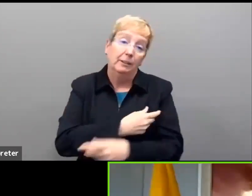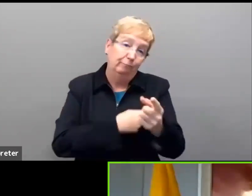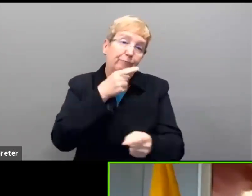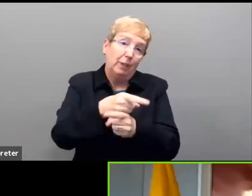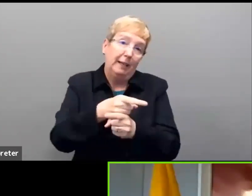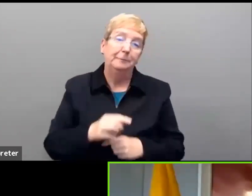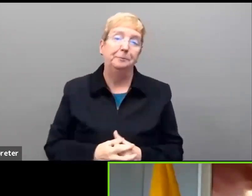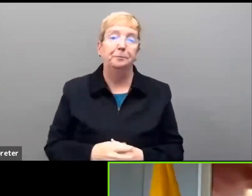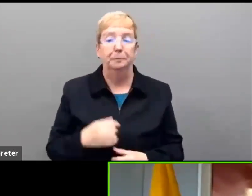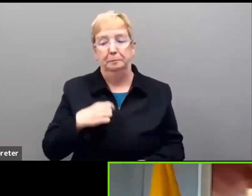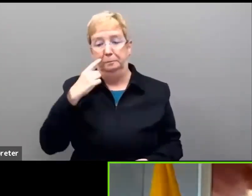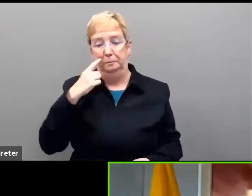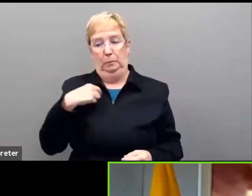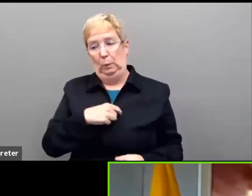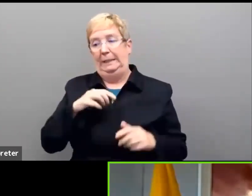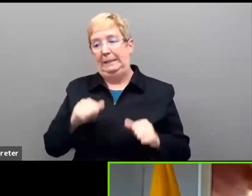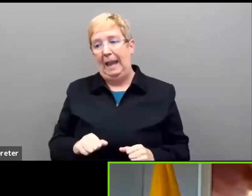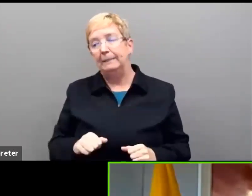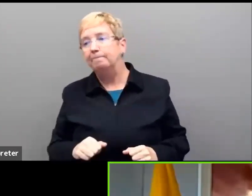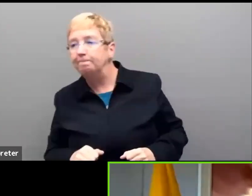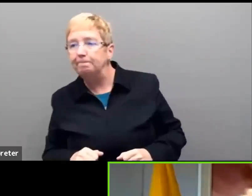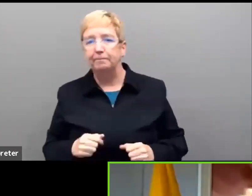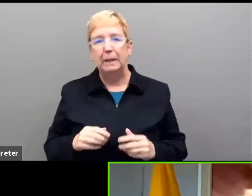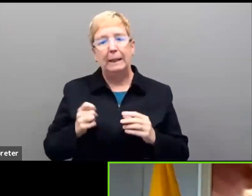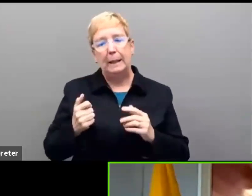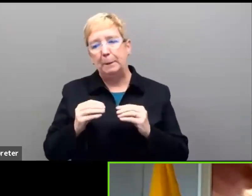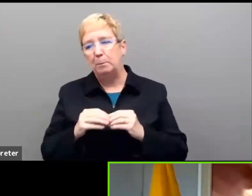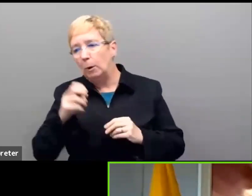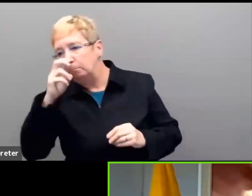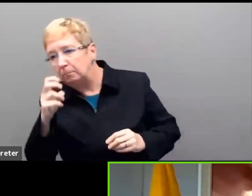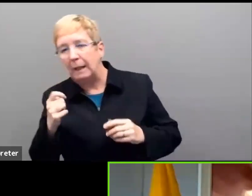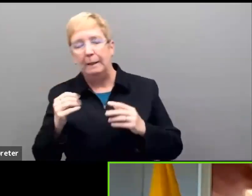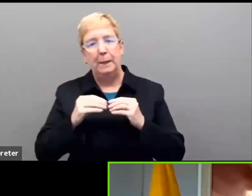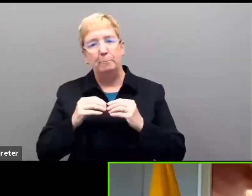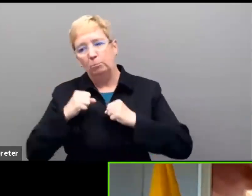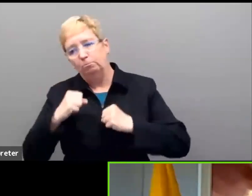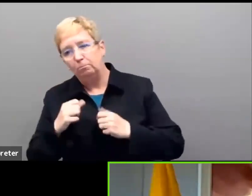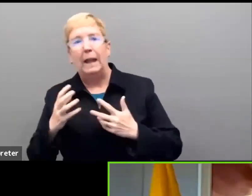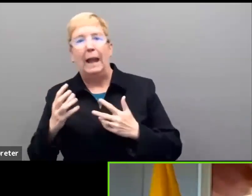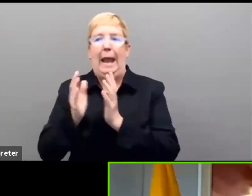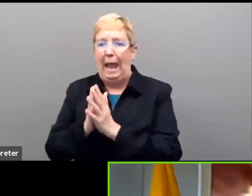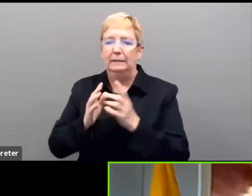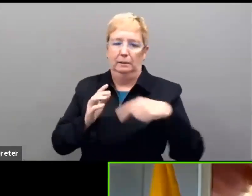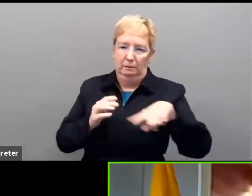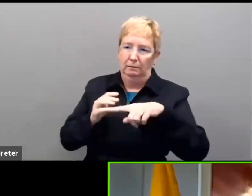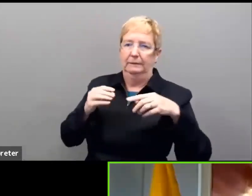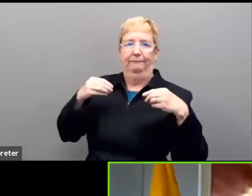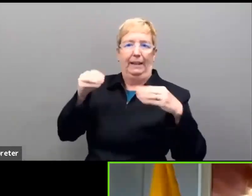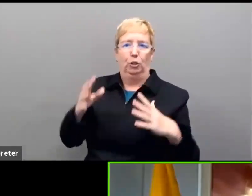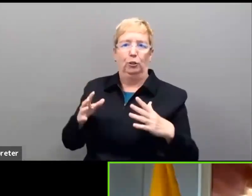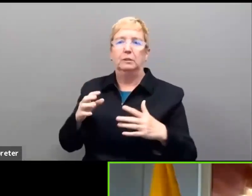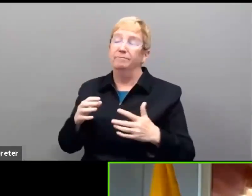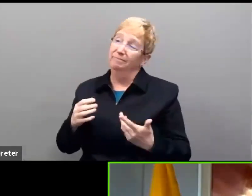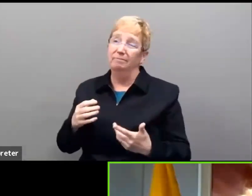haya presionado mucho acerca de tener más lugares para hacernos las pruebas, aunque tenemos más de 100, veamos si podemos trabajar con